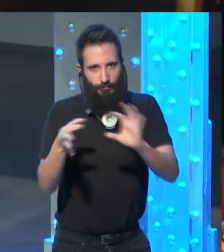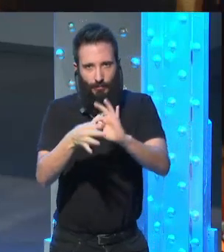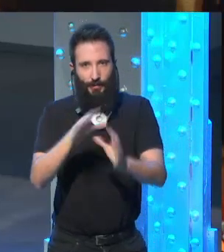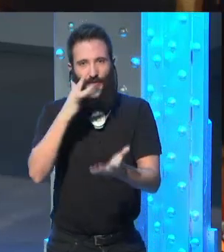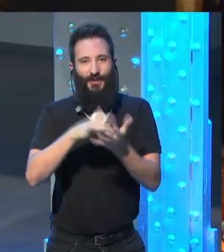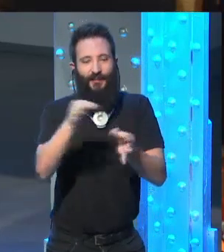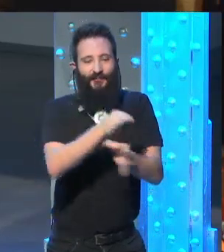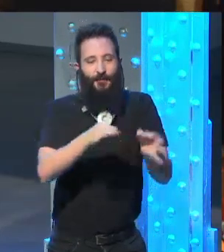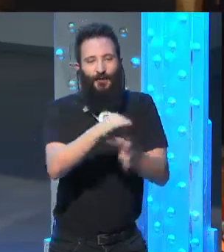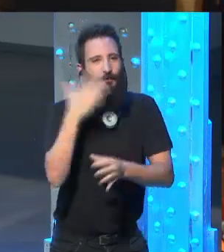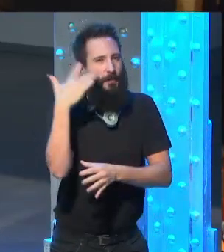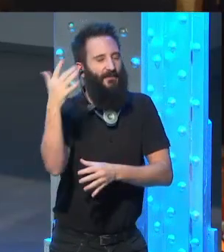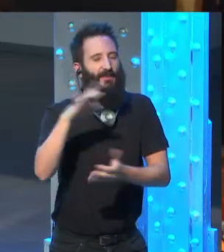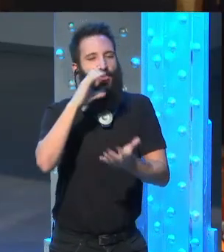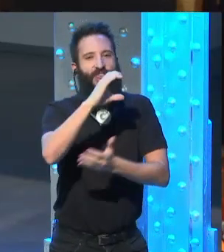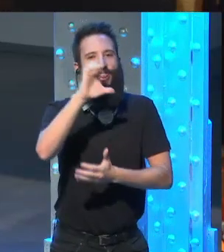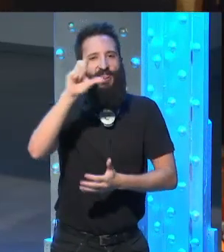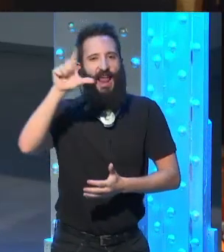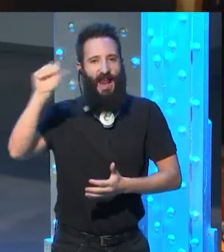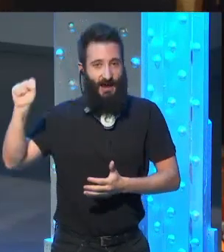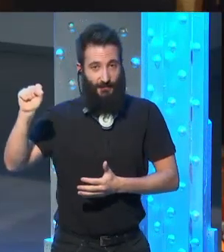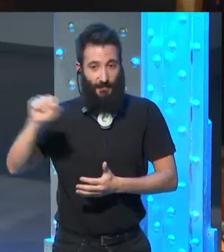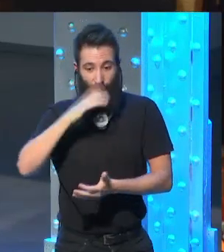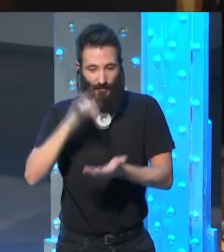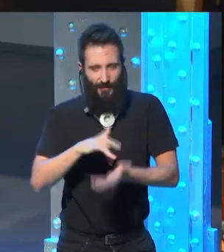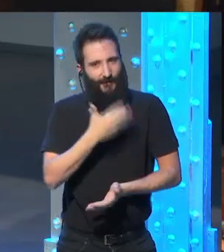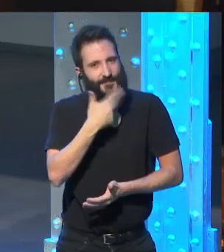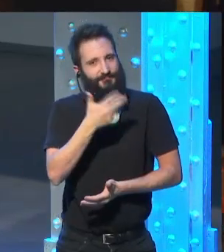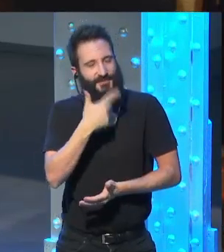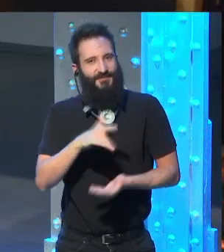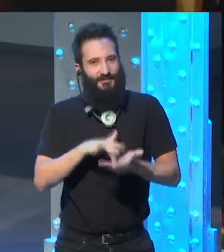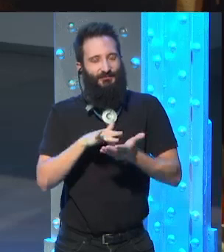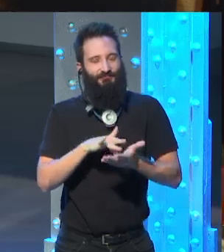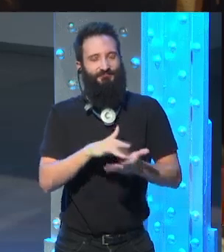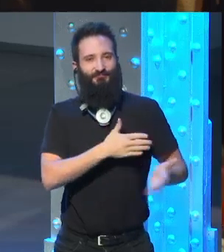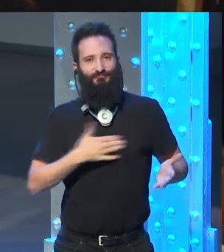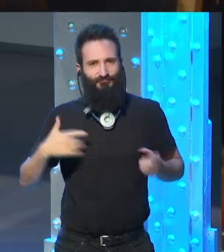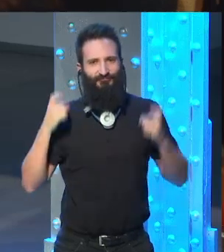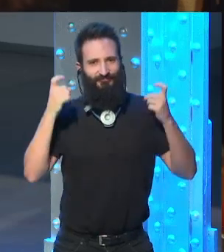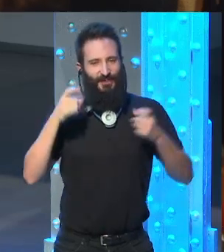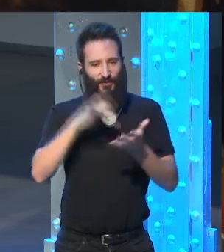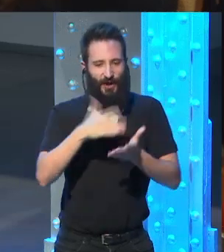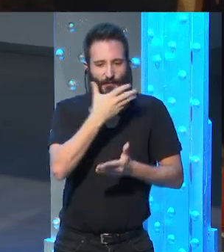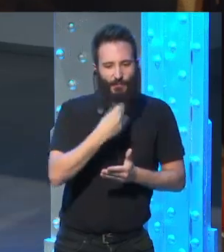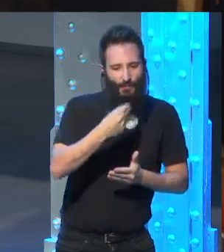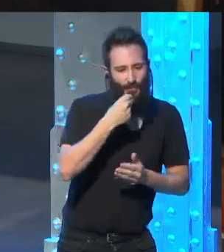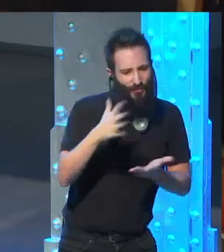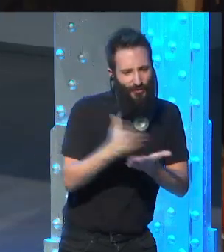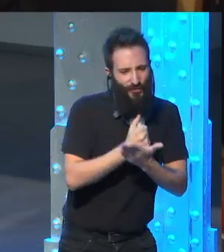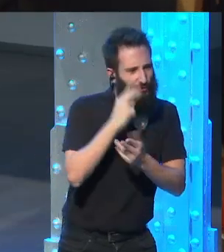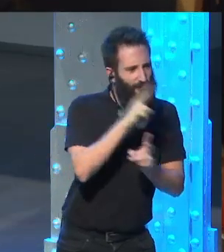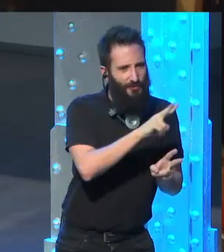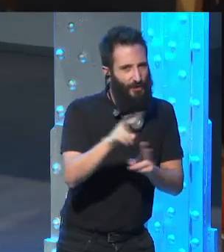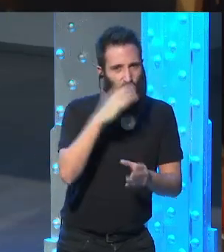famosa célula HeLa. Entonces me apetecía mucho plasmar toda la belleza que había visto